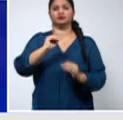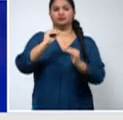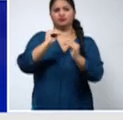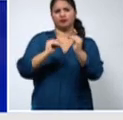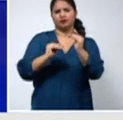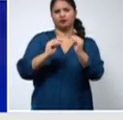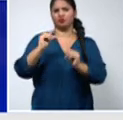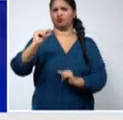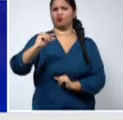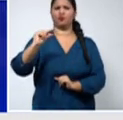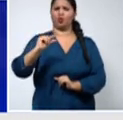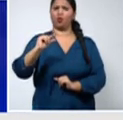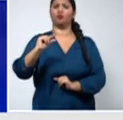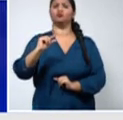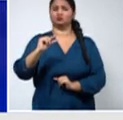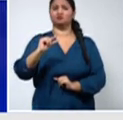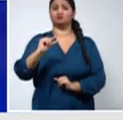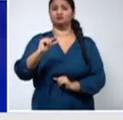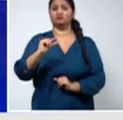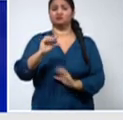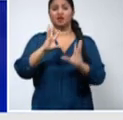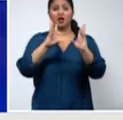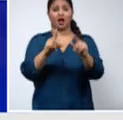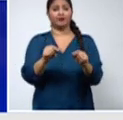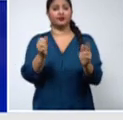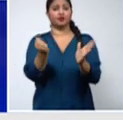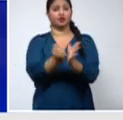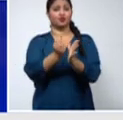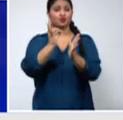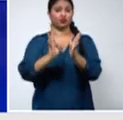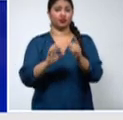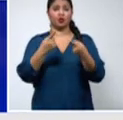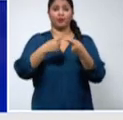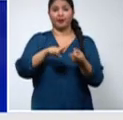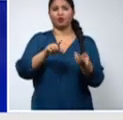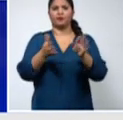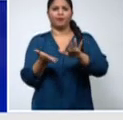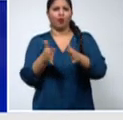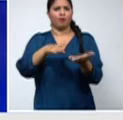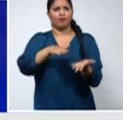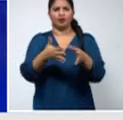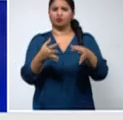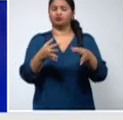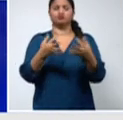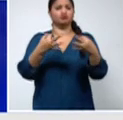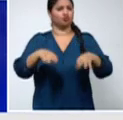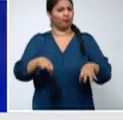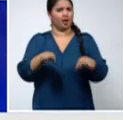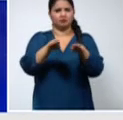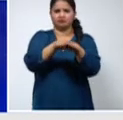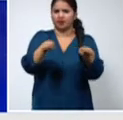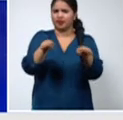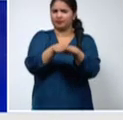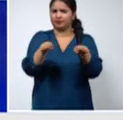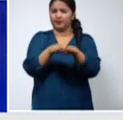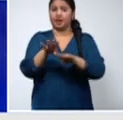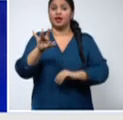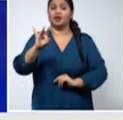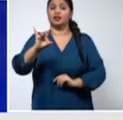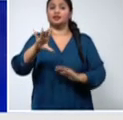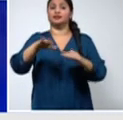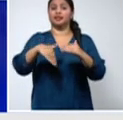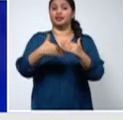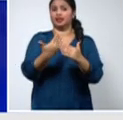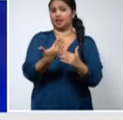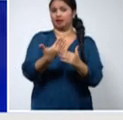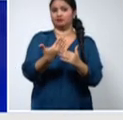formas, en la media esa que estamos teniendo prácticamente durante todos estos 15 días, en la cual no